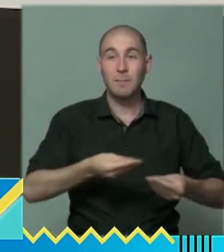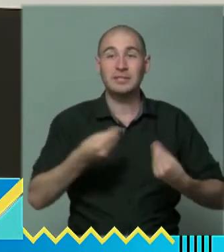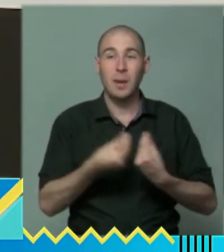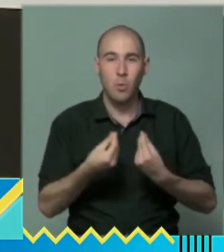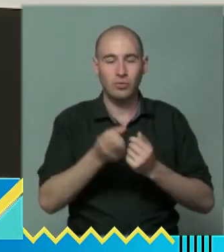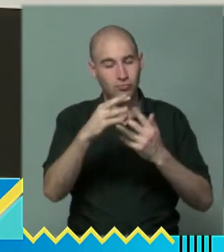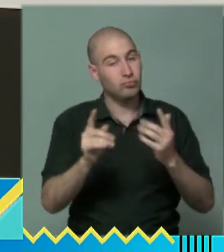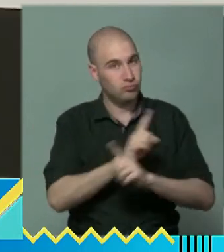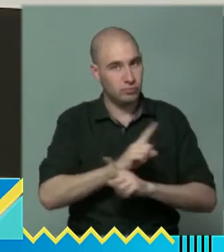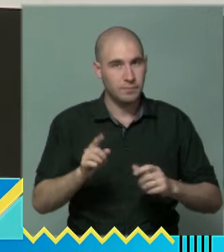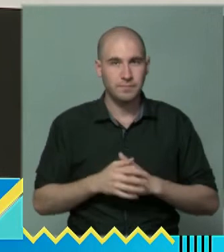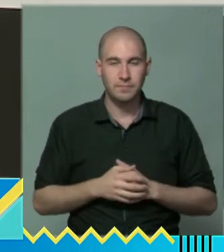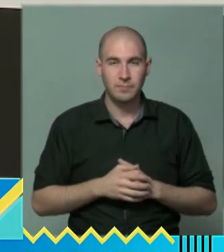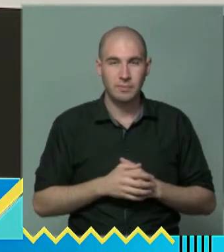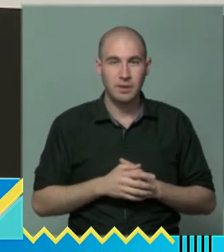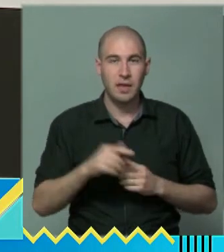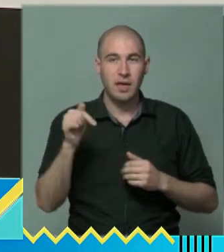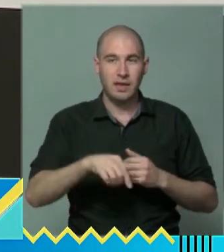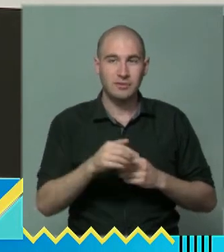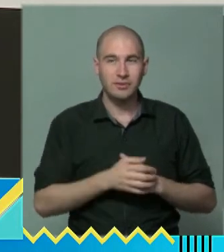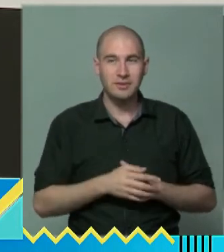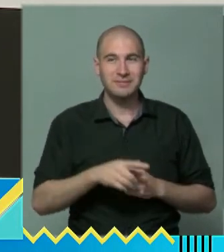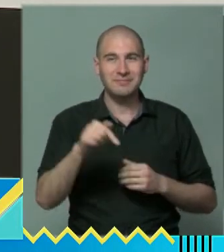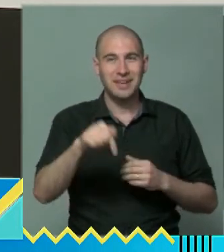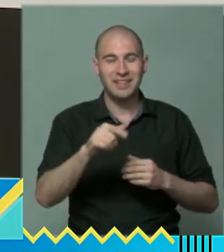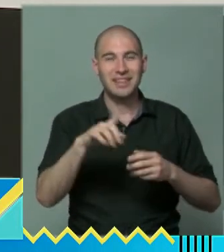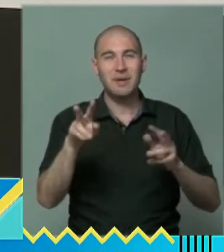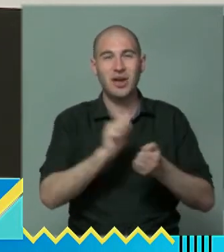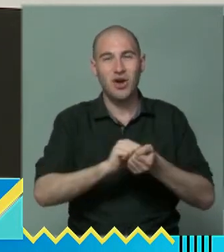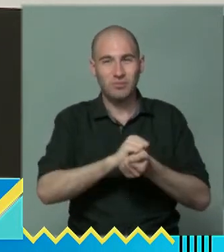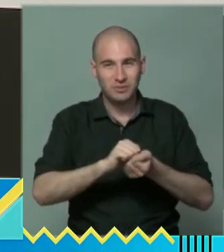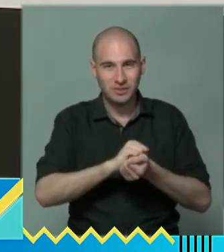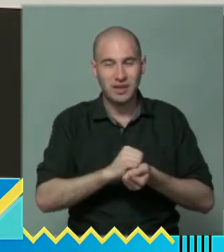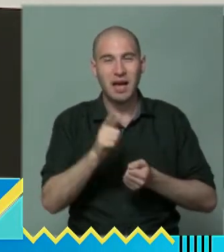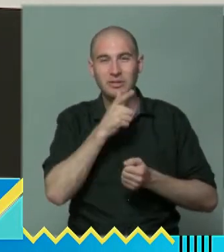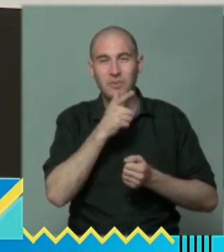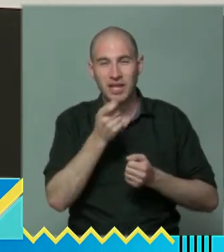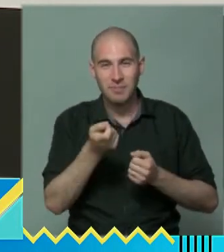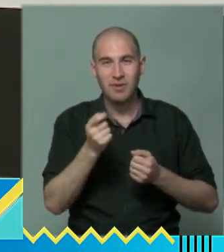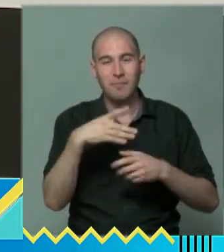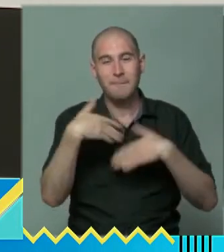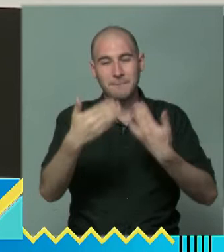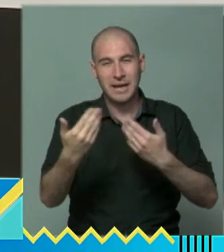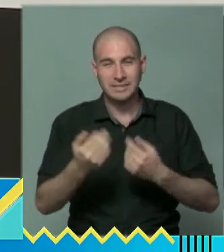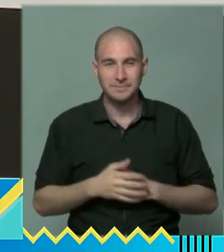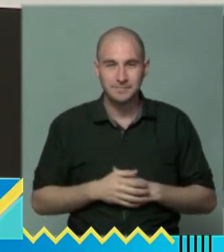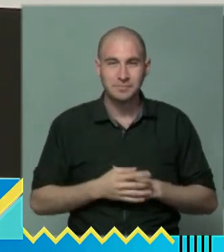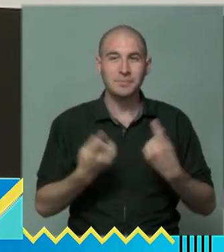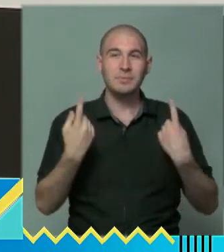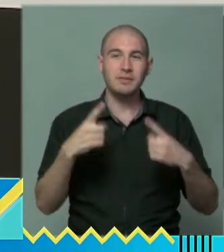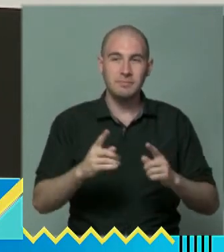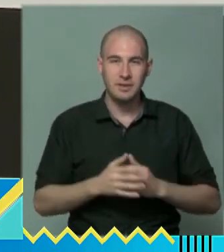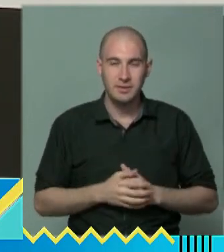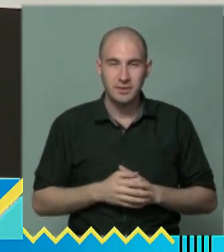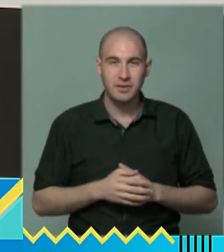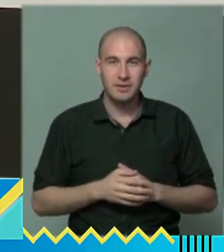dar nombres, más que nada identificadas con el ámbito de la construcción, que por ahí vos nos podrías ayudar un poco más, pero